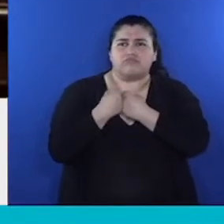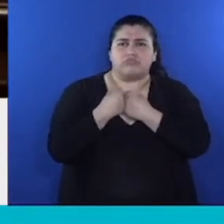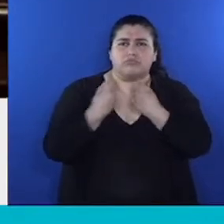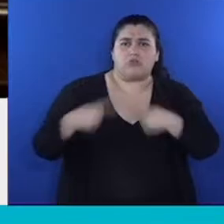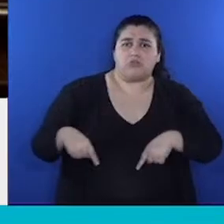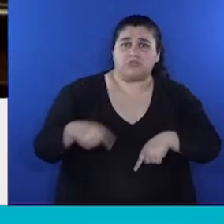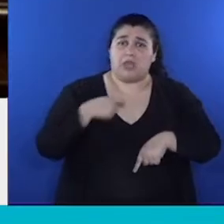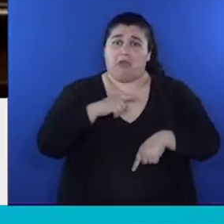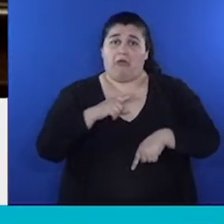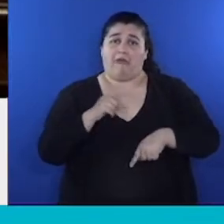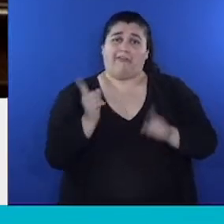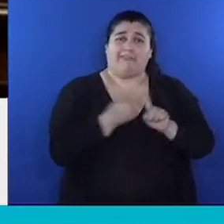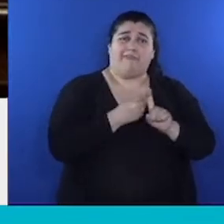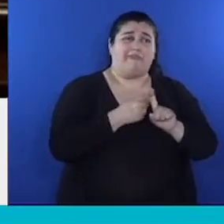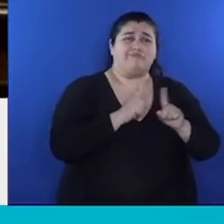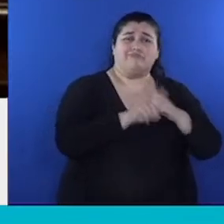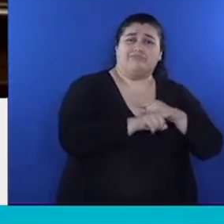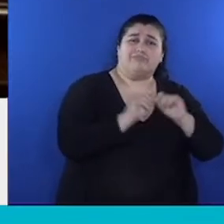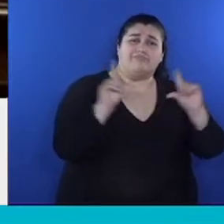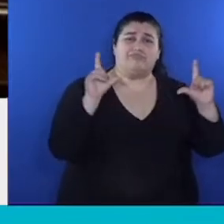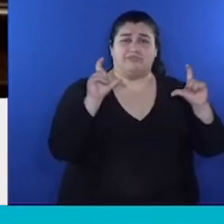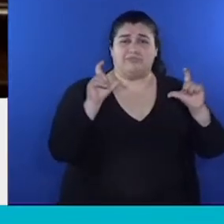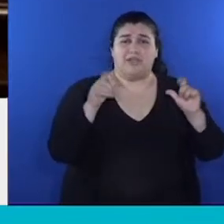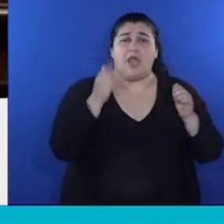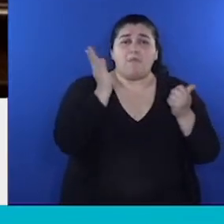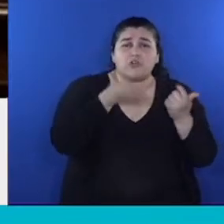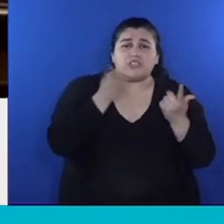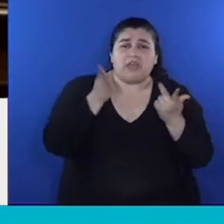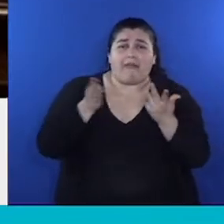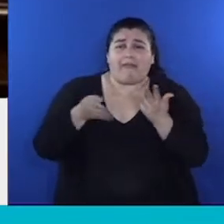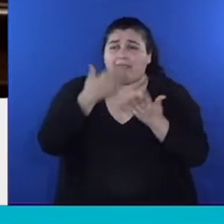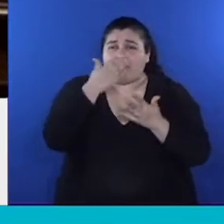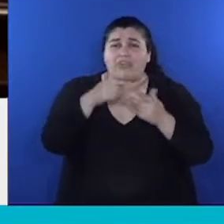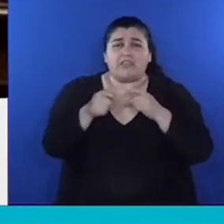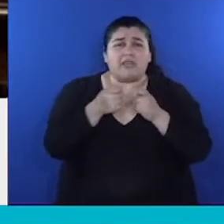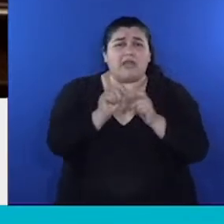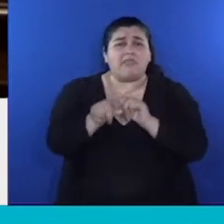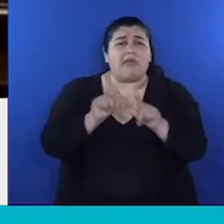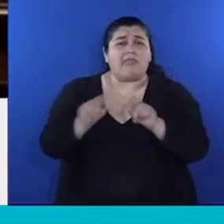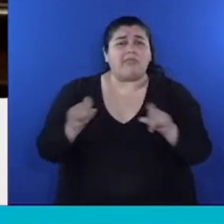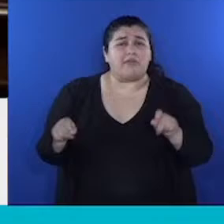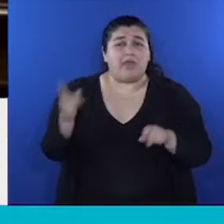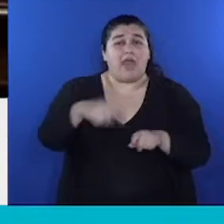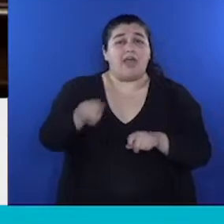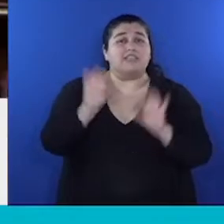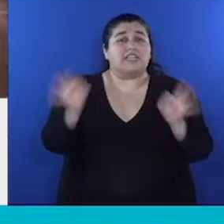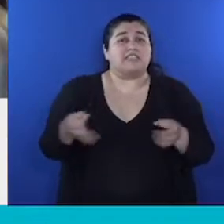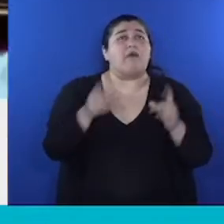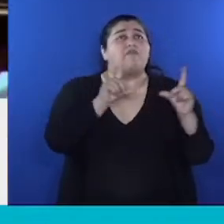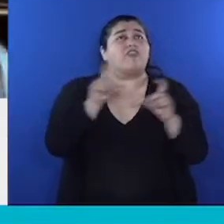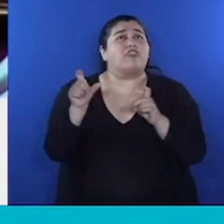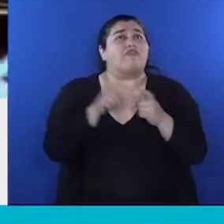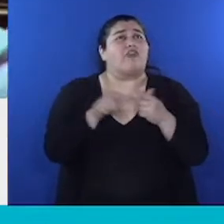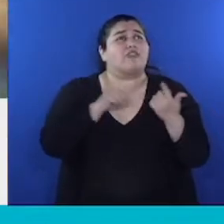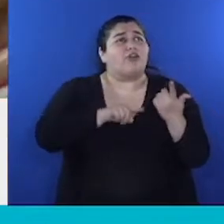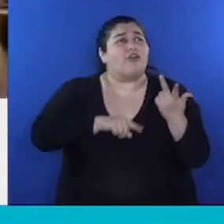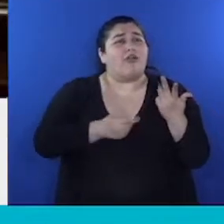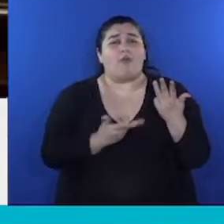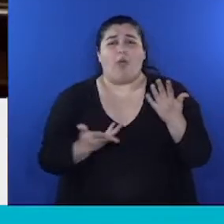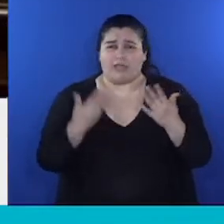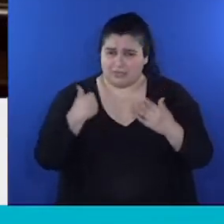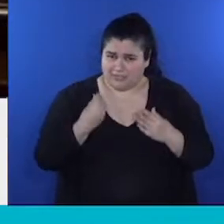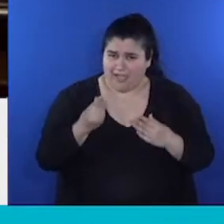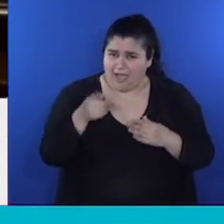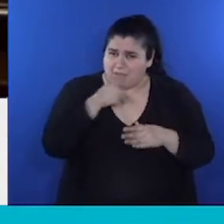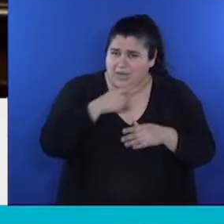le damos el 10%, en la segunda foto el 15%, en la tercera foto el 30%, y entonces ya los intendentes saben cuántas fotos se tienen que sacar para que le dé lo que la ley dice que le